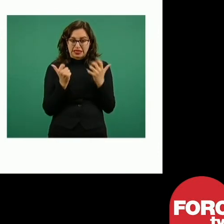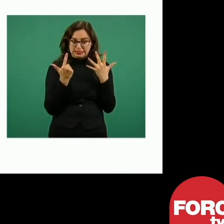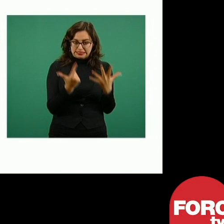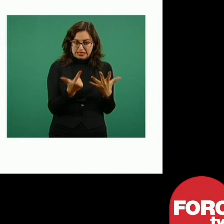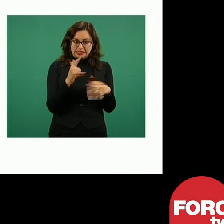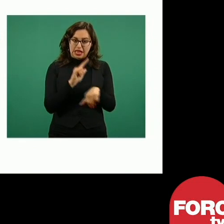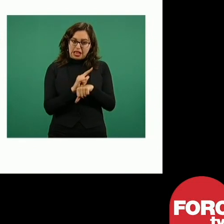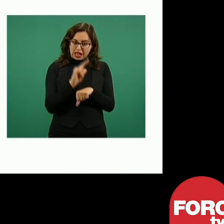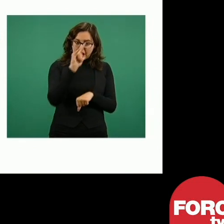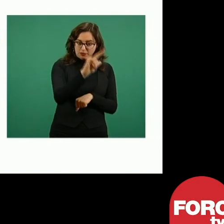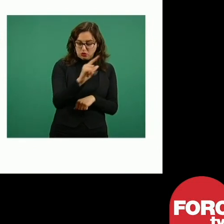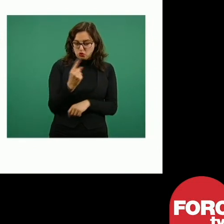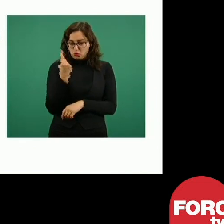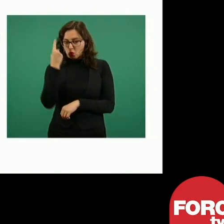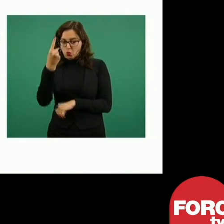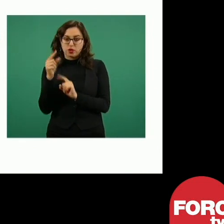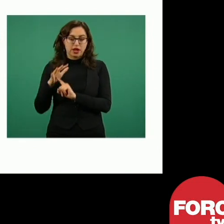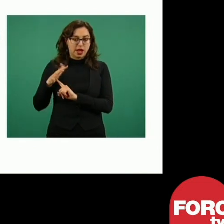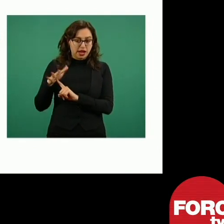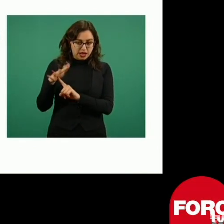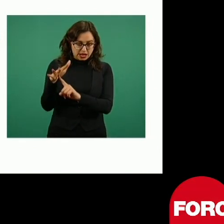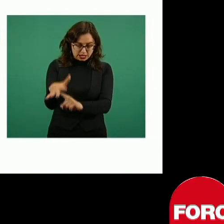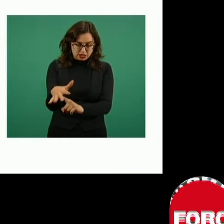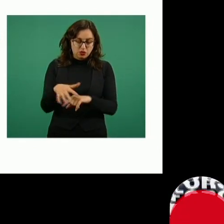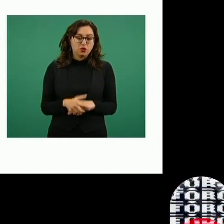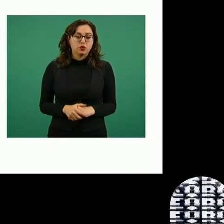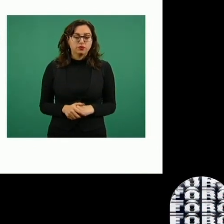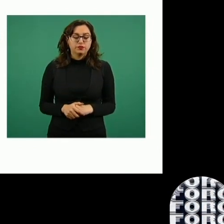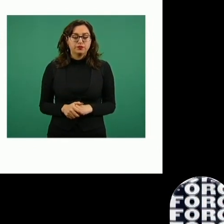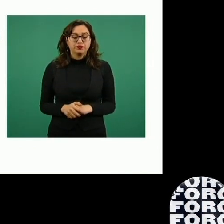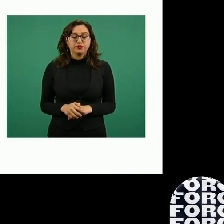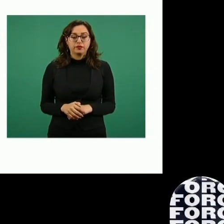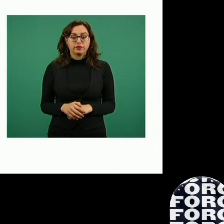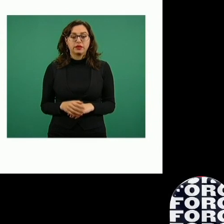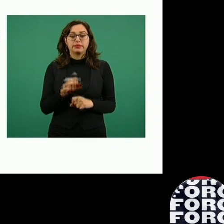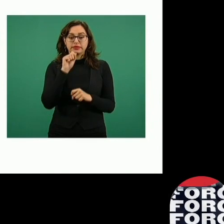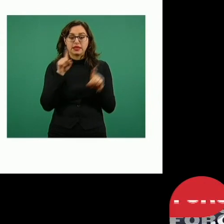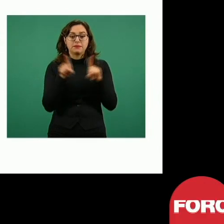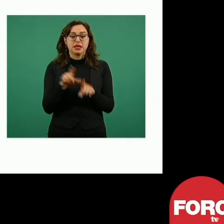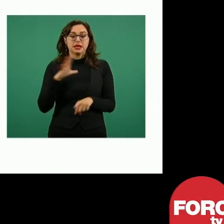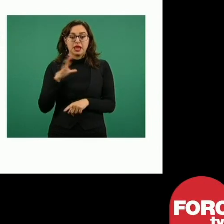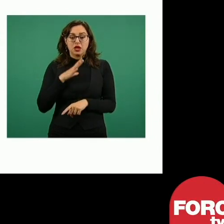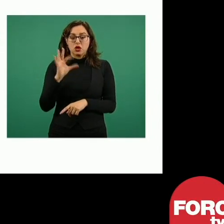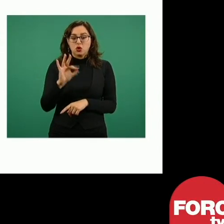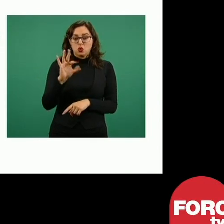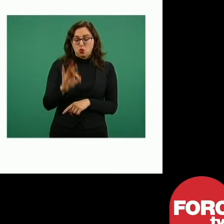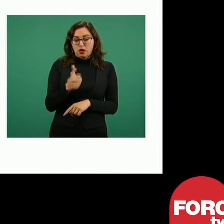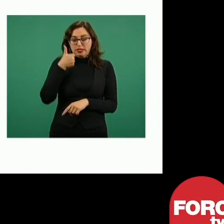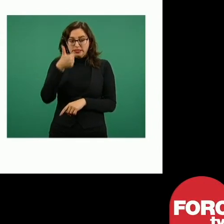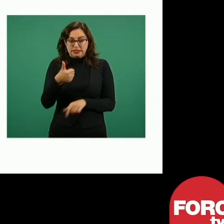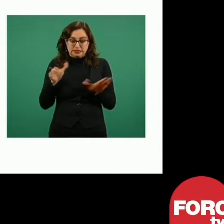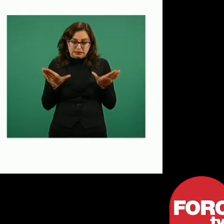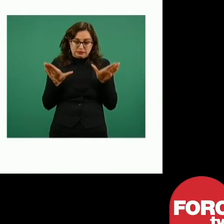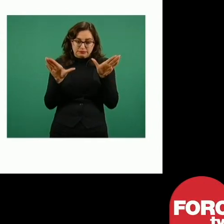una con helicópteros. Tenemos para esas rutas 46 aeronaves, 8 que